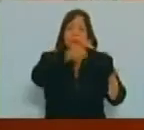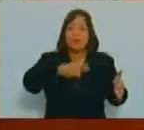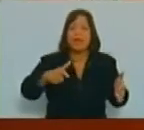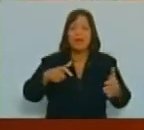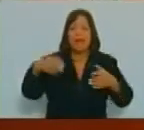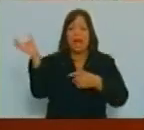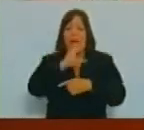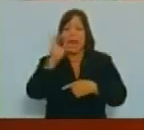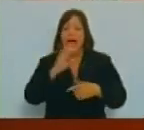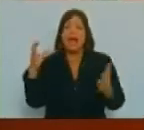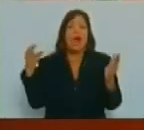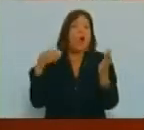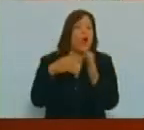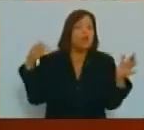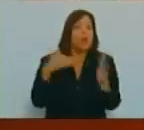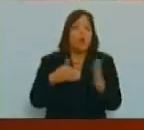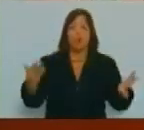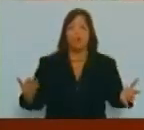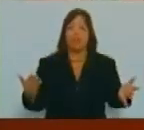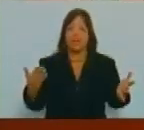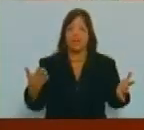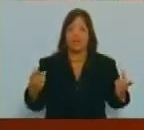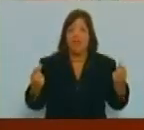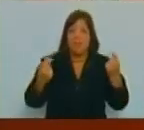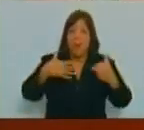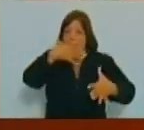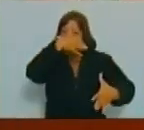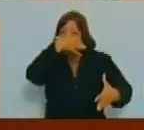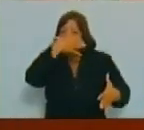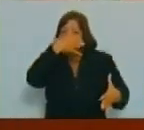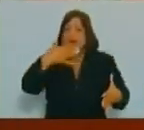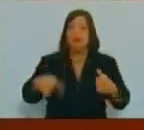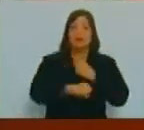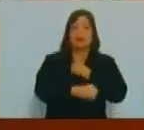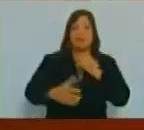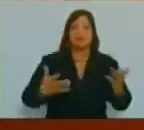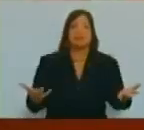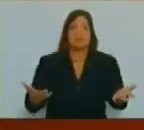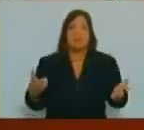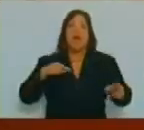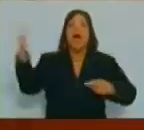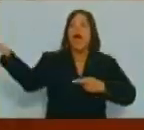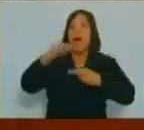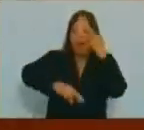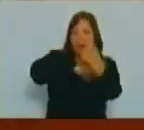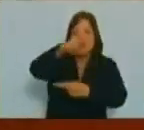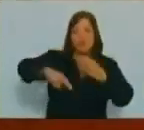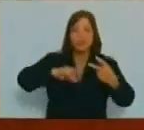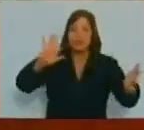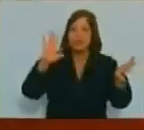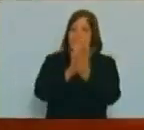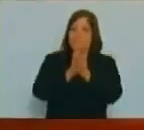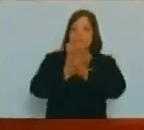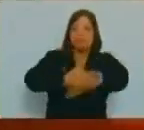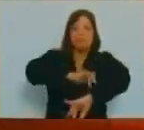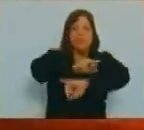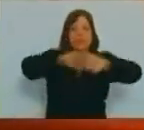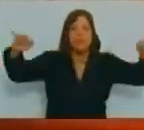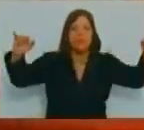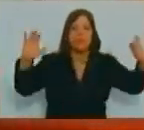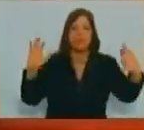los caraqueños de gente se manejaban mafias o bueno llegó la revolución y acabó con eso